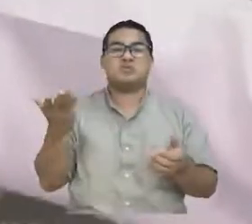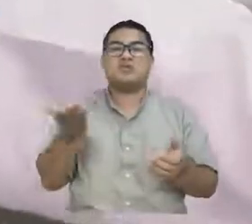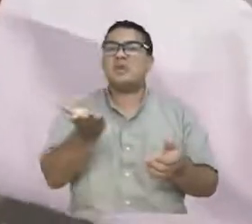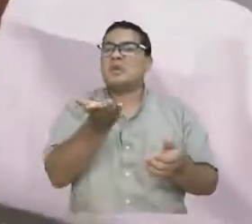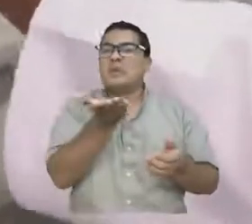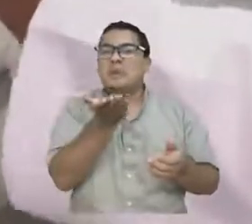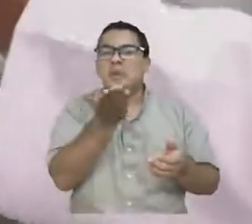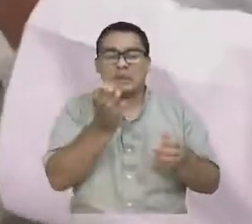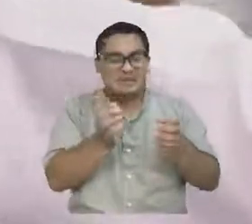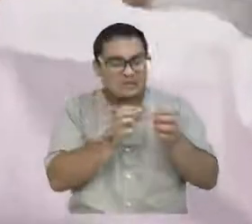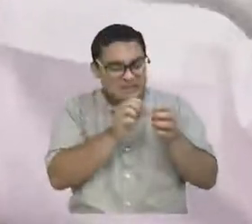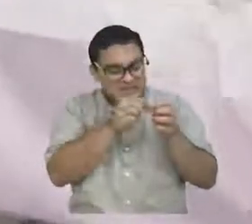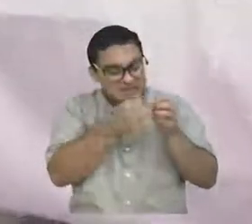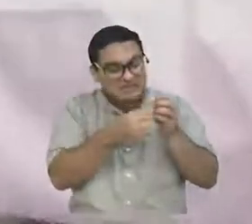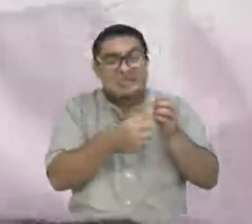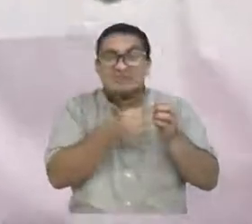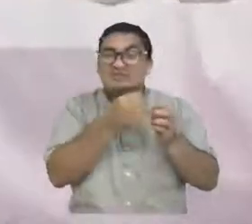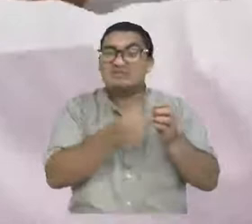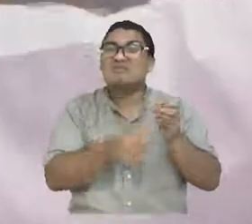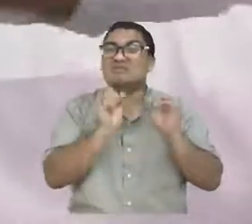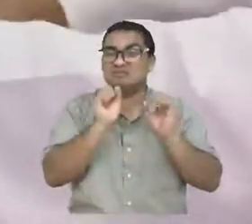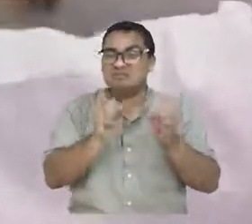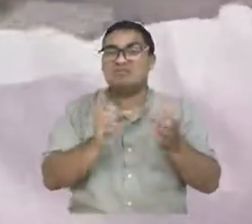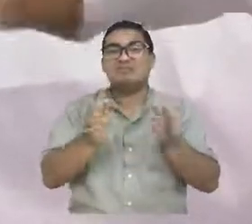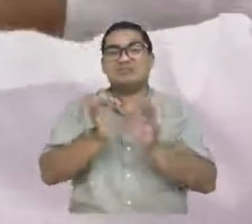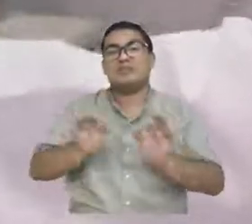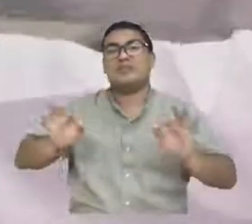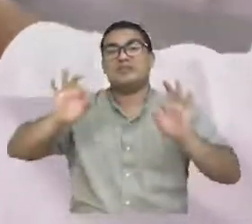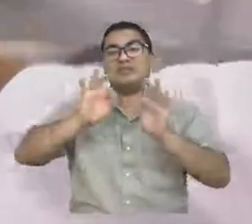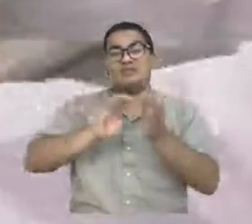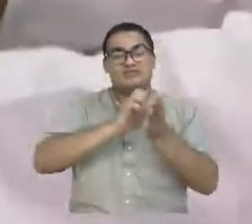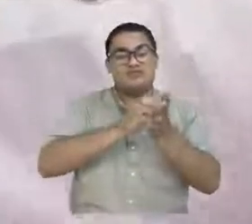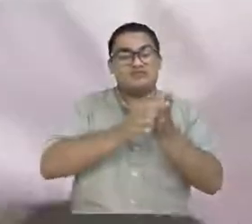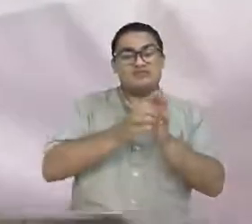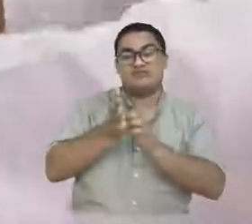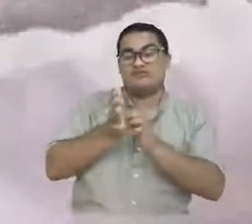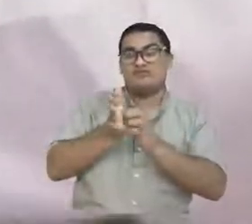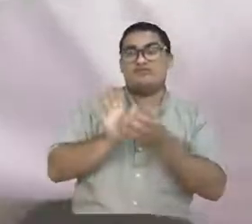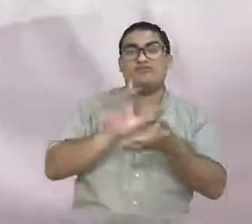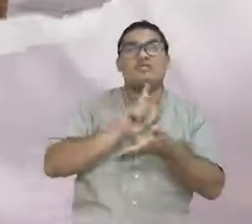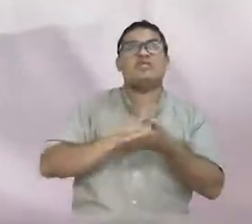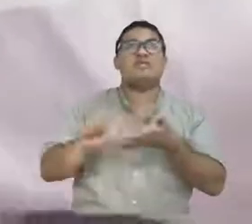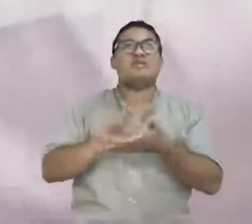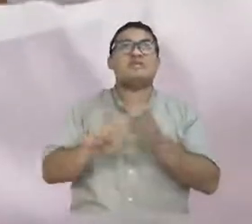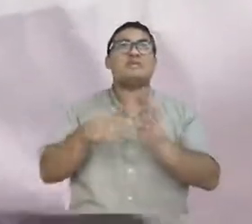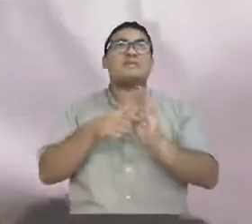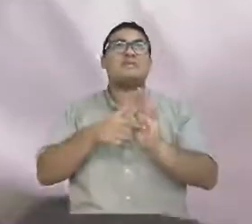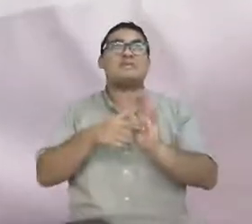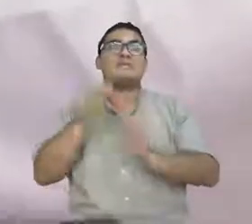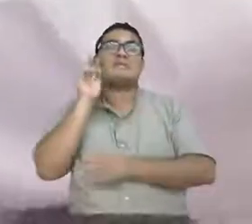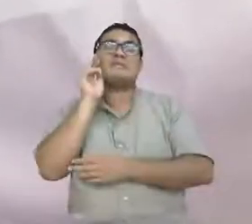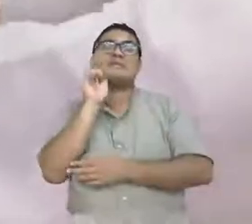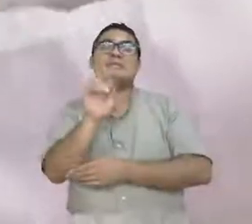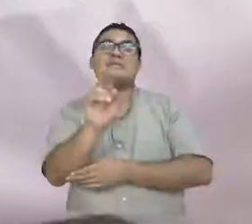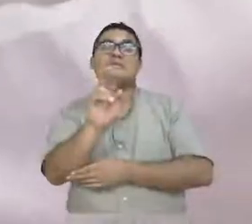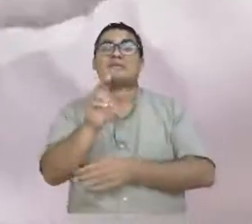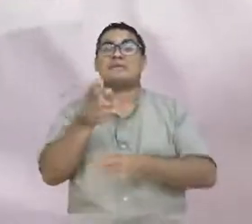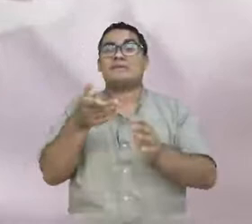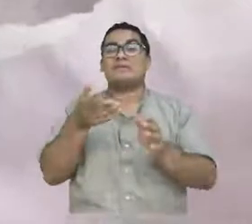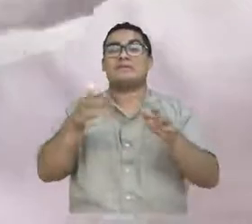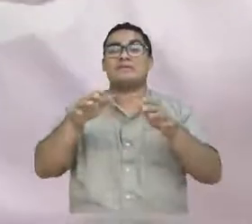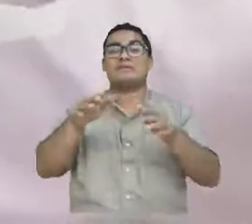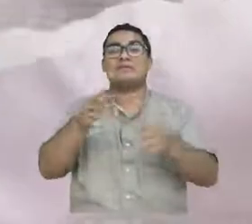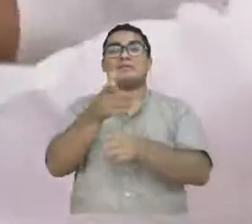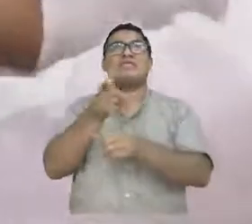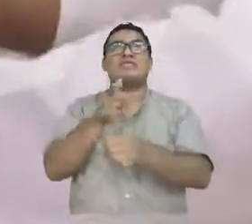que están presentes en esa área. Una forma muy sencilla de realizarlo. Mira, por ejemplo, ahí la licenciada se estaba